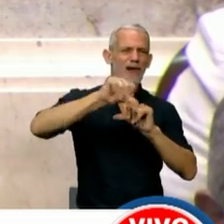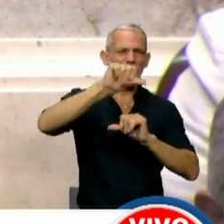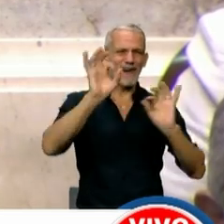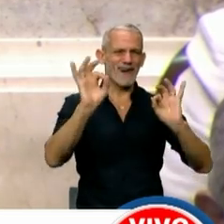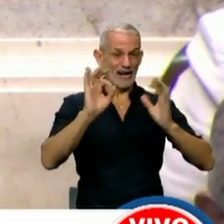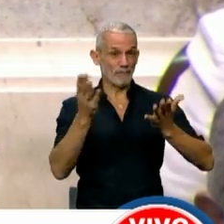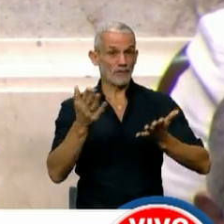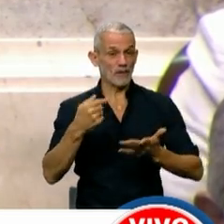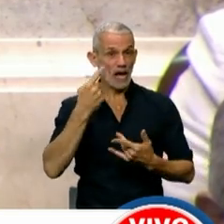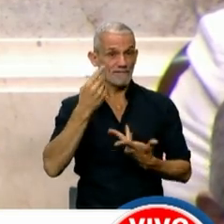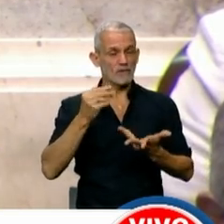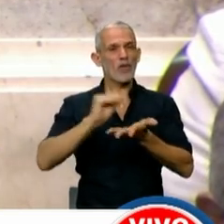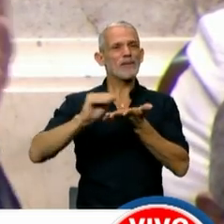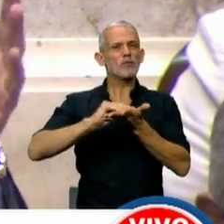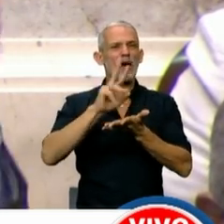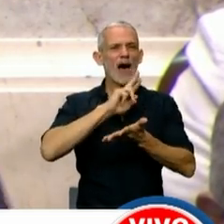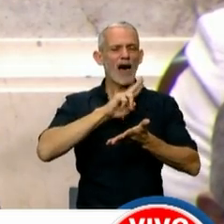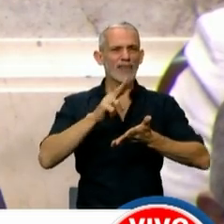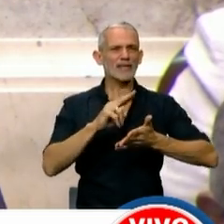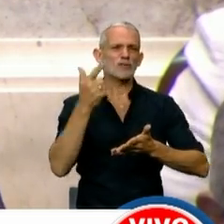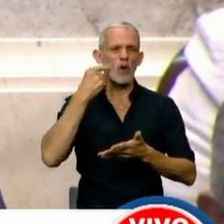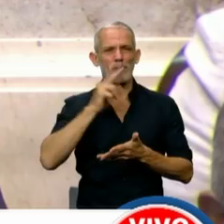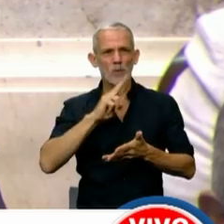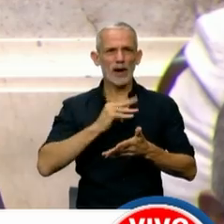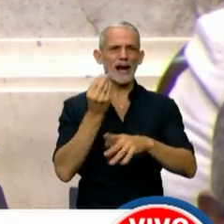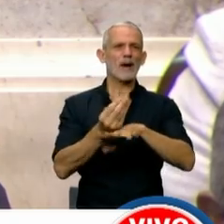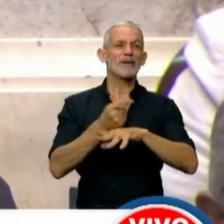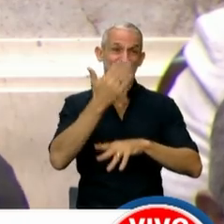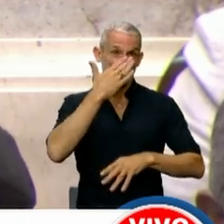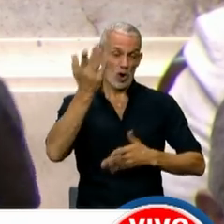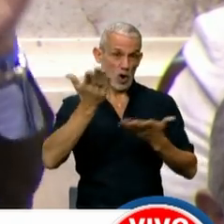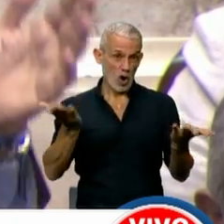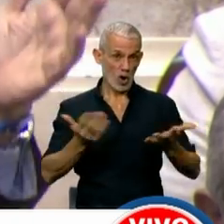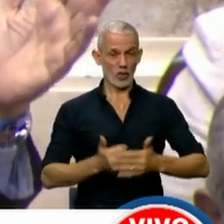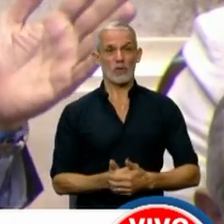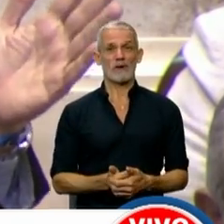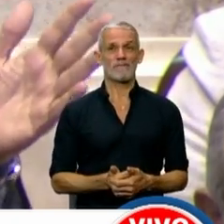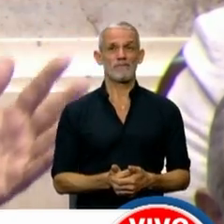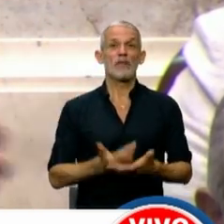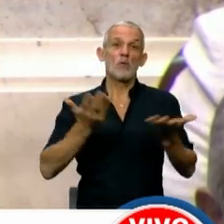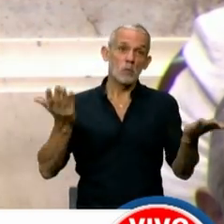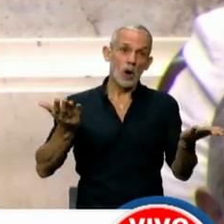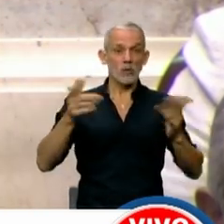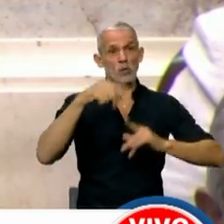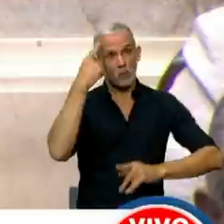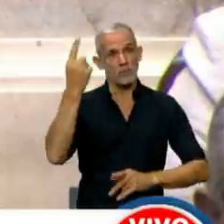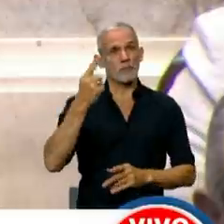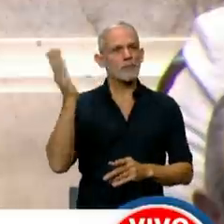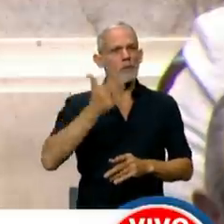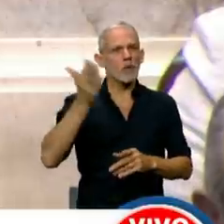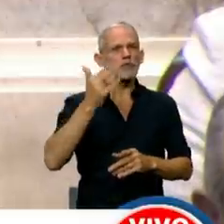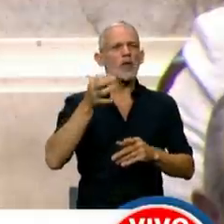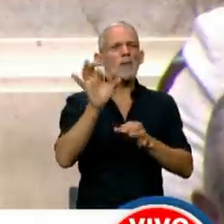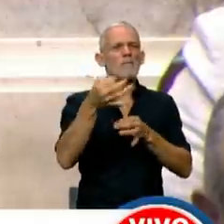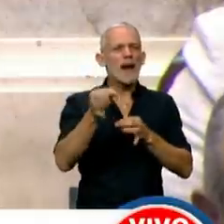las diputadas y diputados representantes de córdoba bueno los principales productores de maní